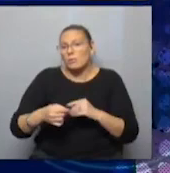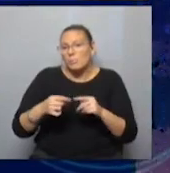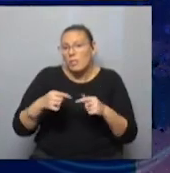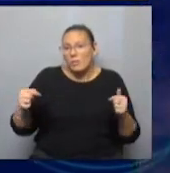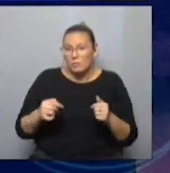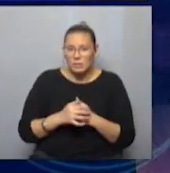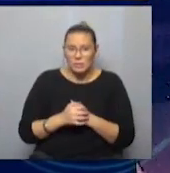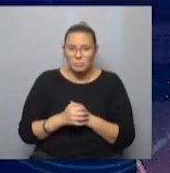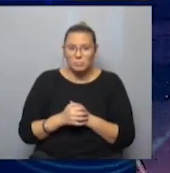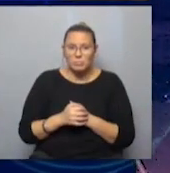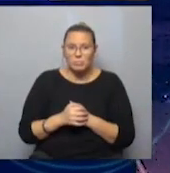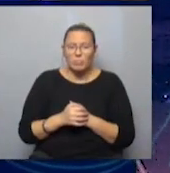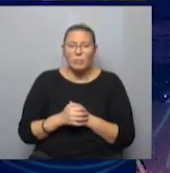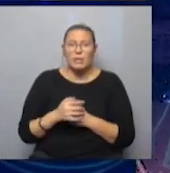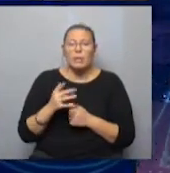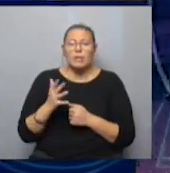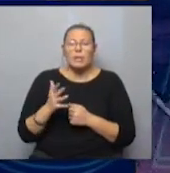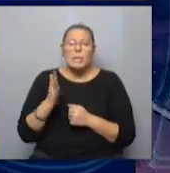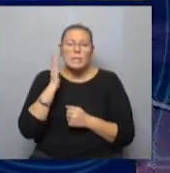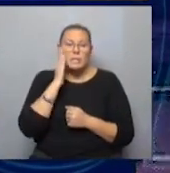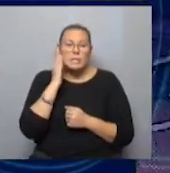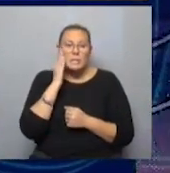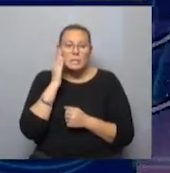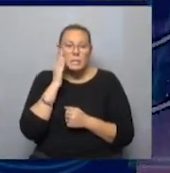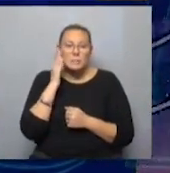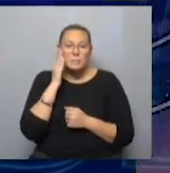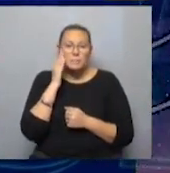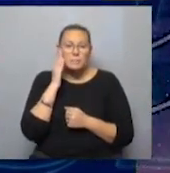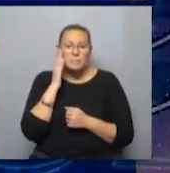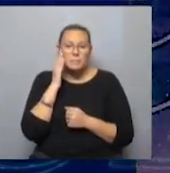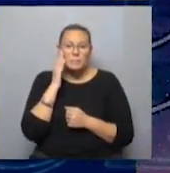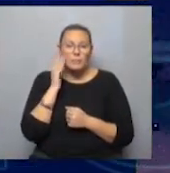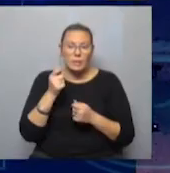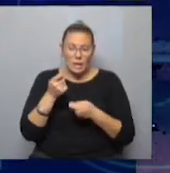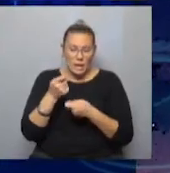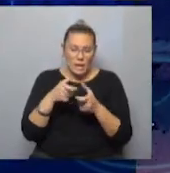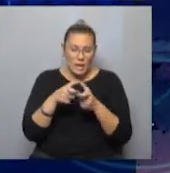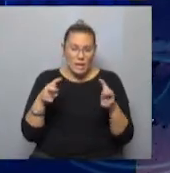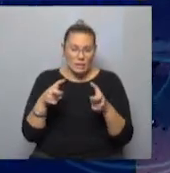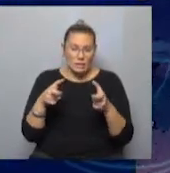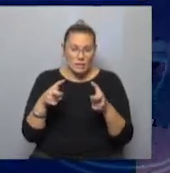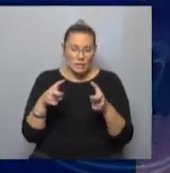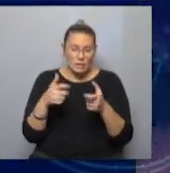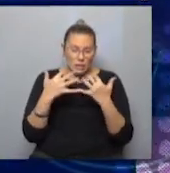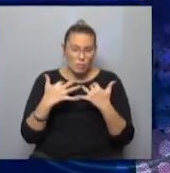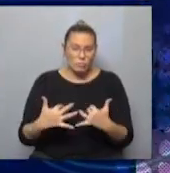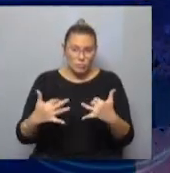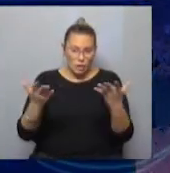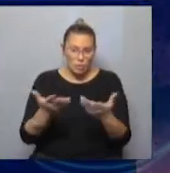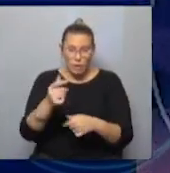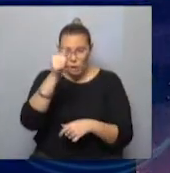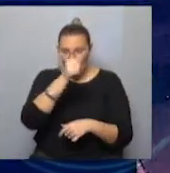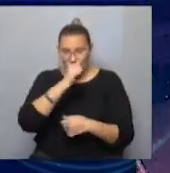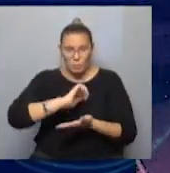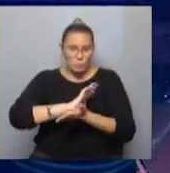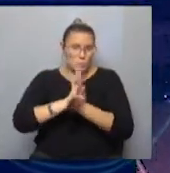¿no? Muy bien. Bueno, Casio, sabemos que las entradas para la función que van a tener ahora el domingo